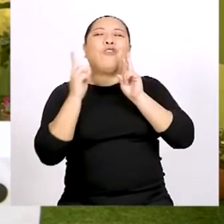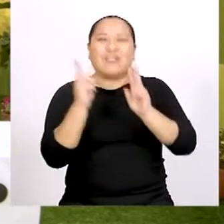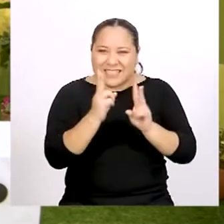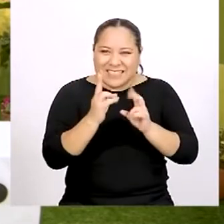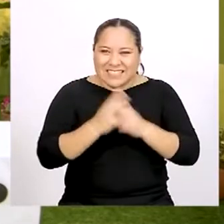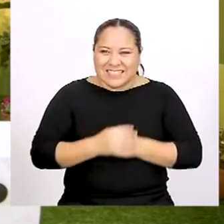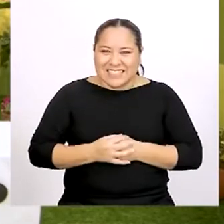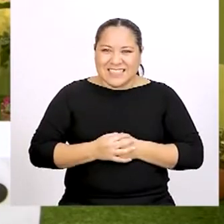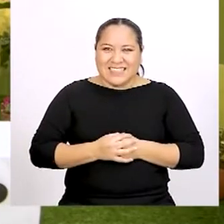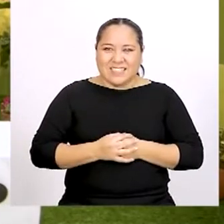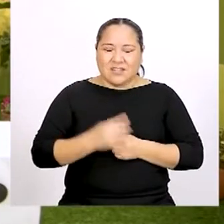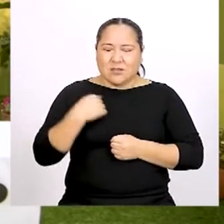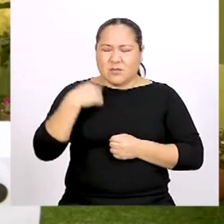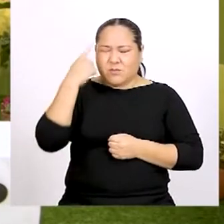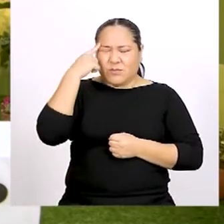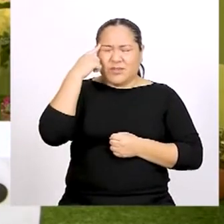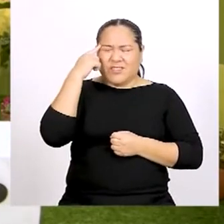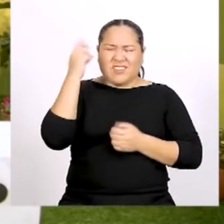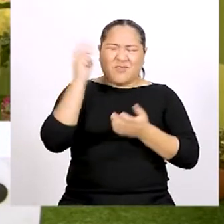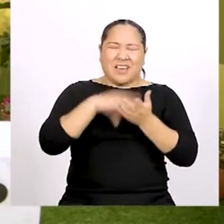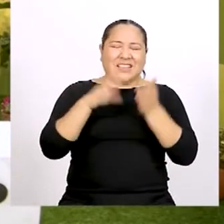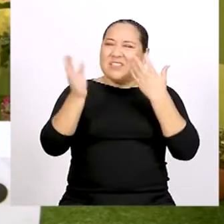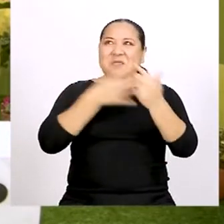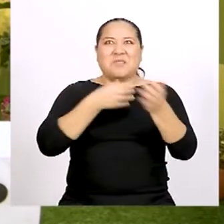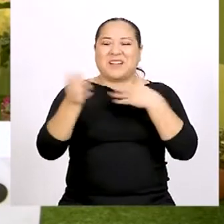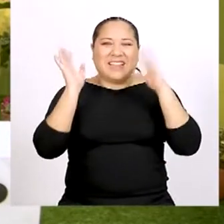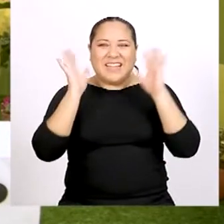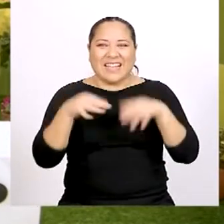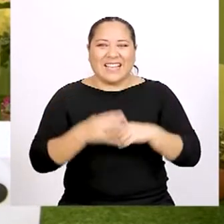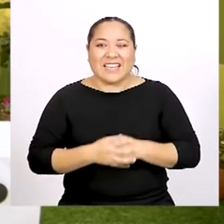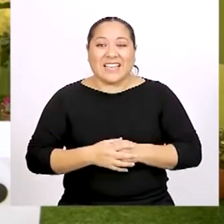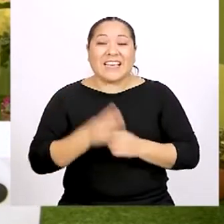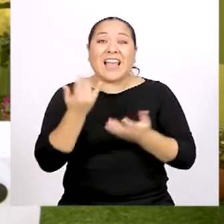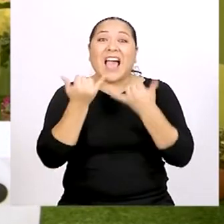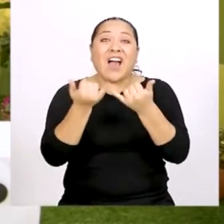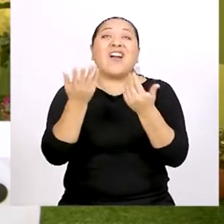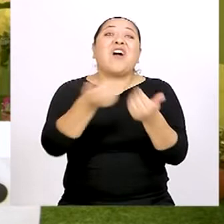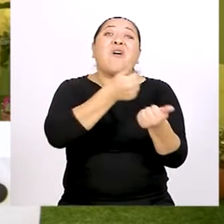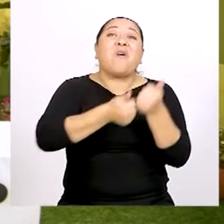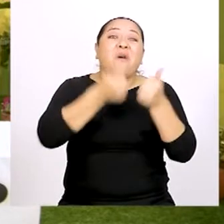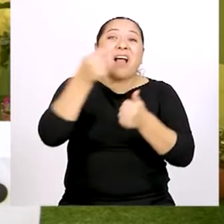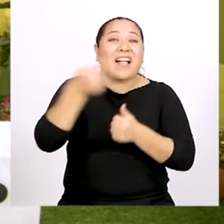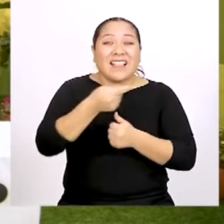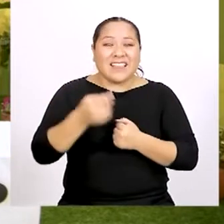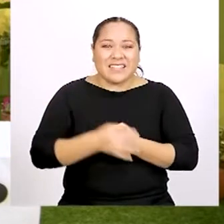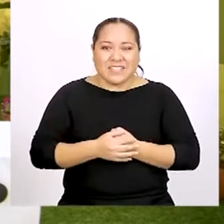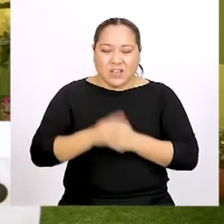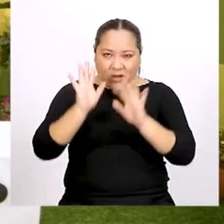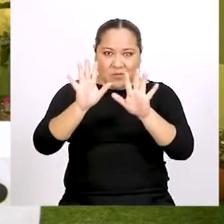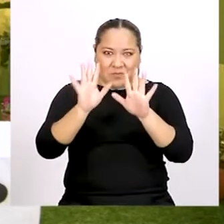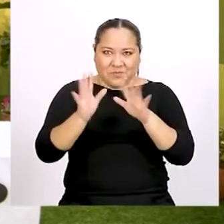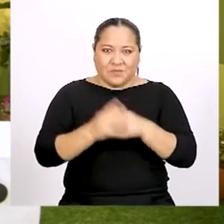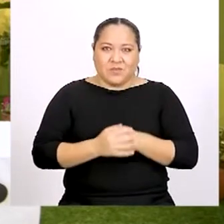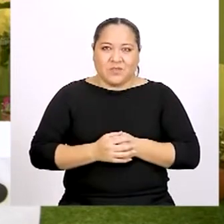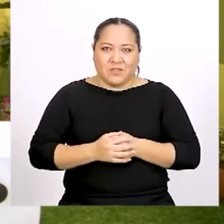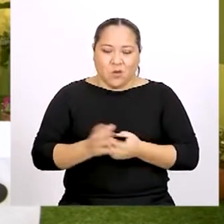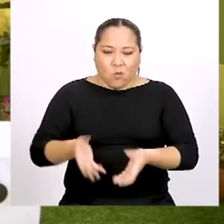¡Y dos! Ay, creo que me pasé. ¡No importa, ya está bien! ¿Y ahora qué nos tocará hacer? A ver, a ver, a